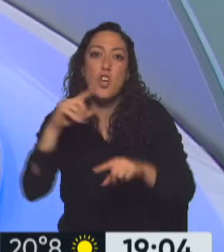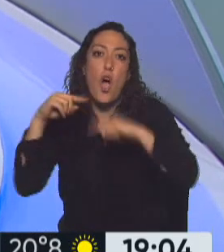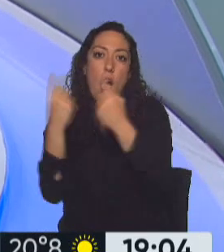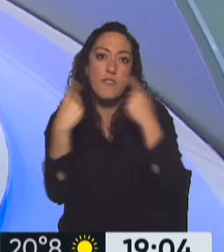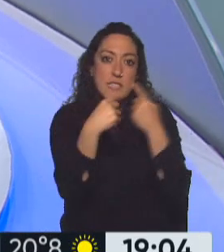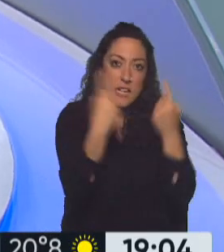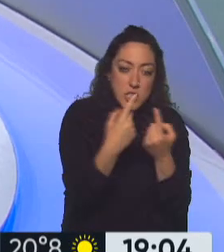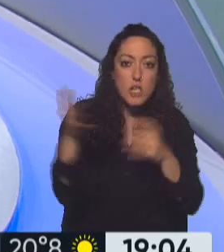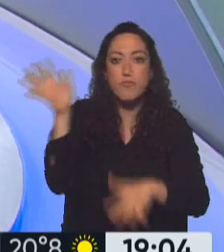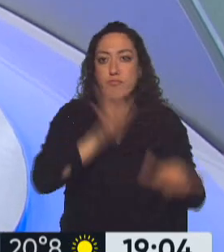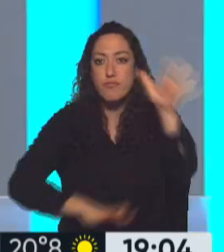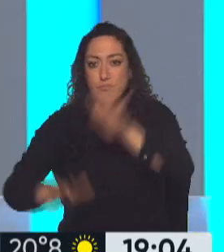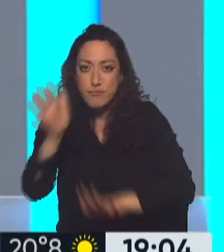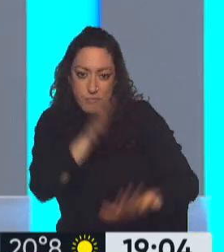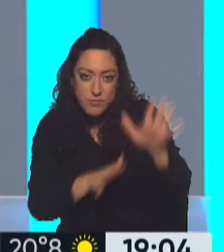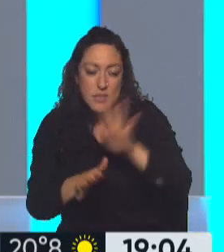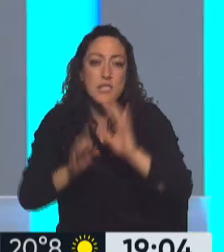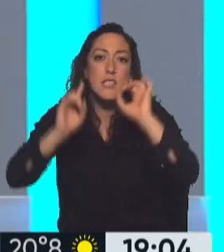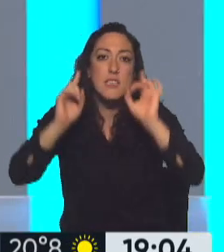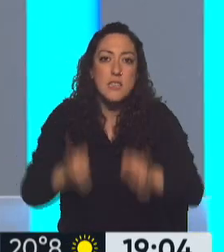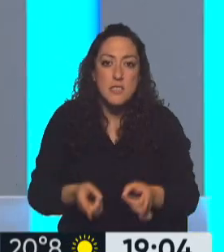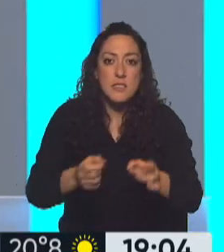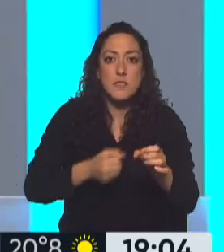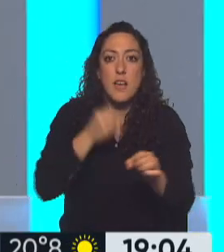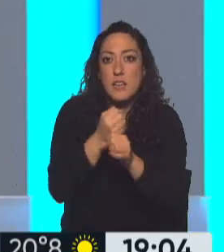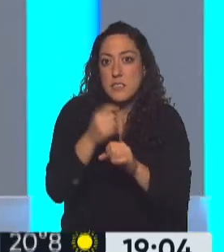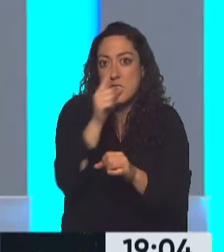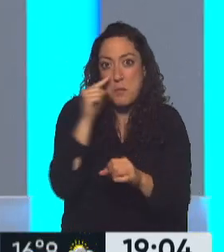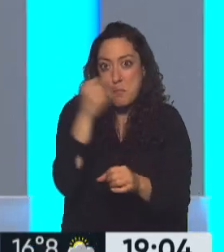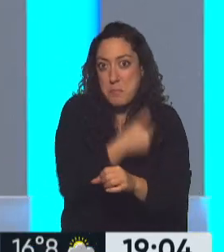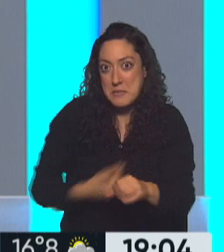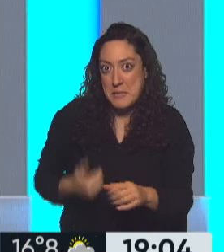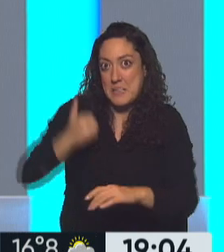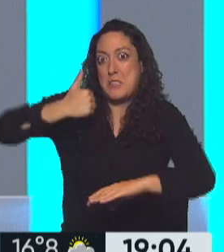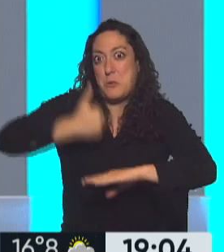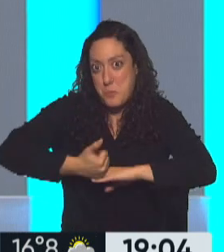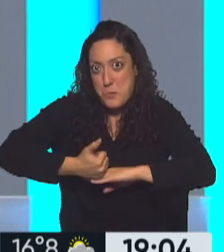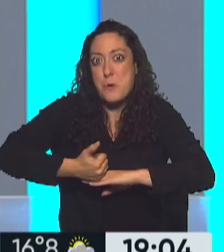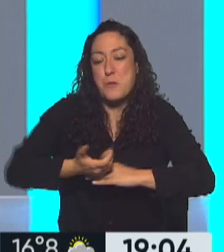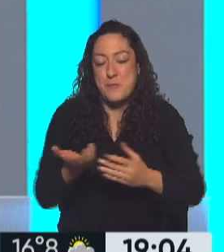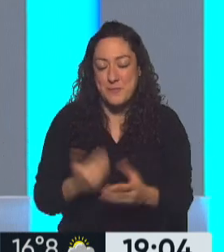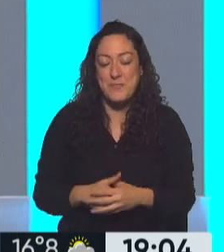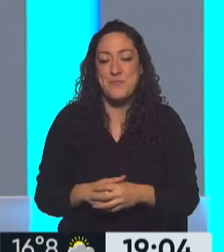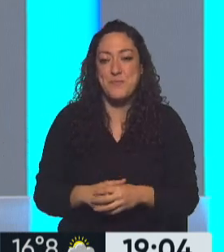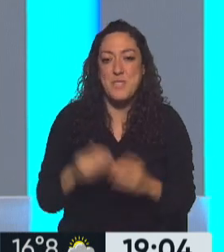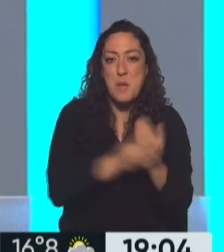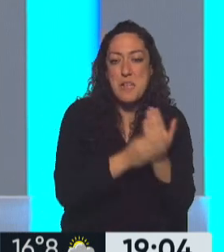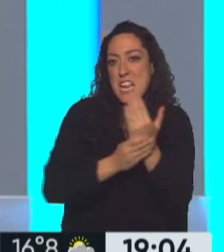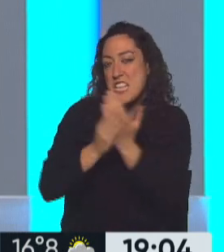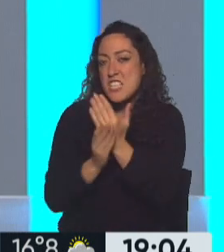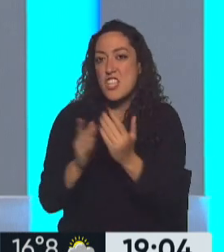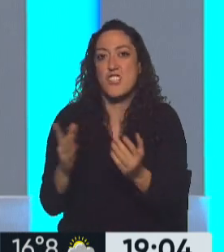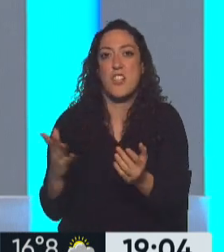jerarquizado donde incluso estuvo parando hasta el presidente de la nación y muchos de los ministros eh este nacional entre otras